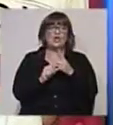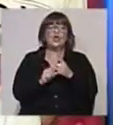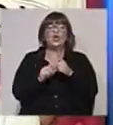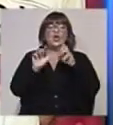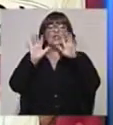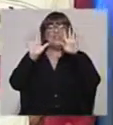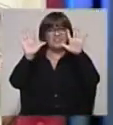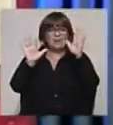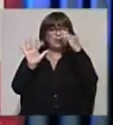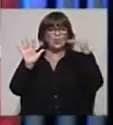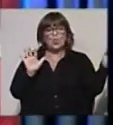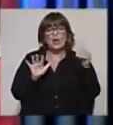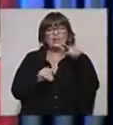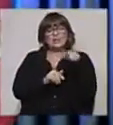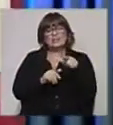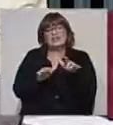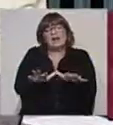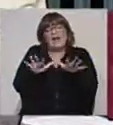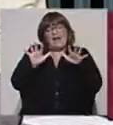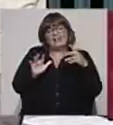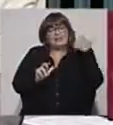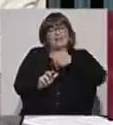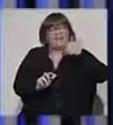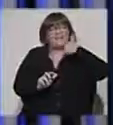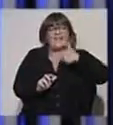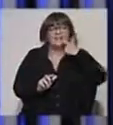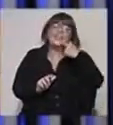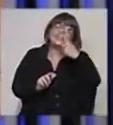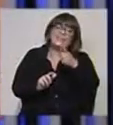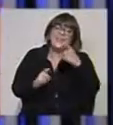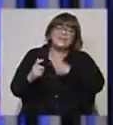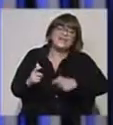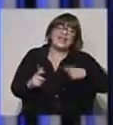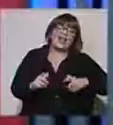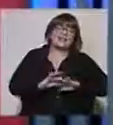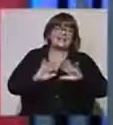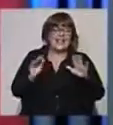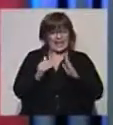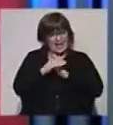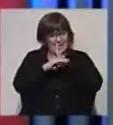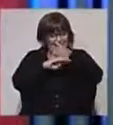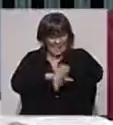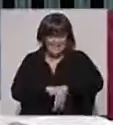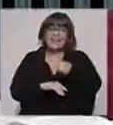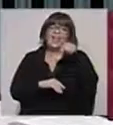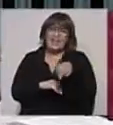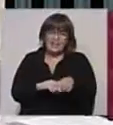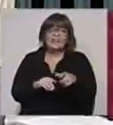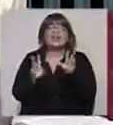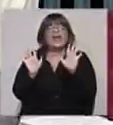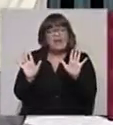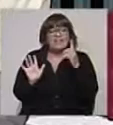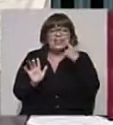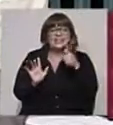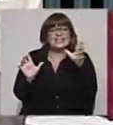ni la Libertadores, recién están en la fase previa para entrar. Si estuviera jugando Peñarol sería la Libertadores. Cuando entren ahí, lo que es la Libertadores en serio,